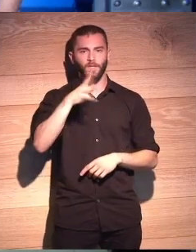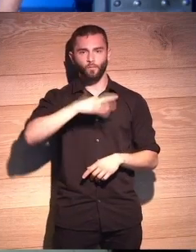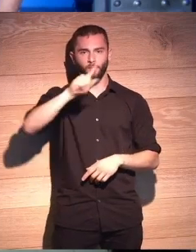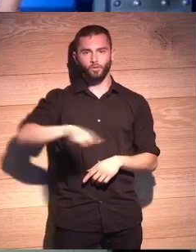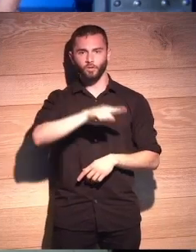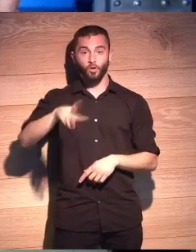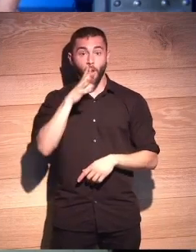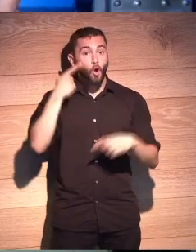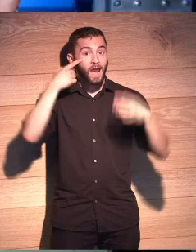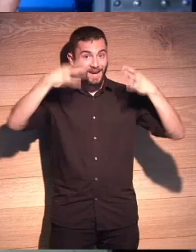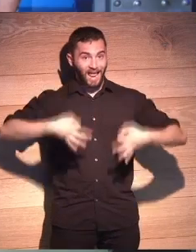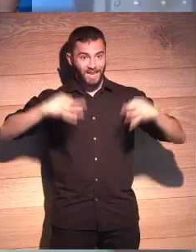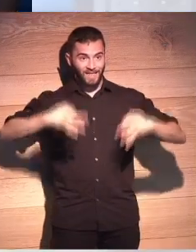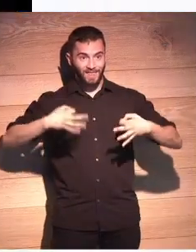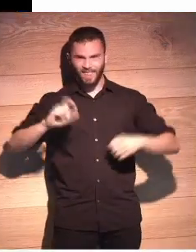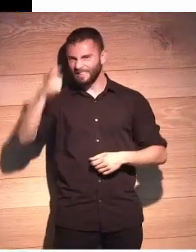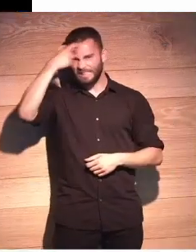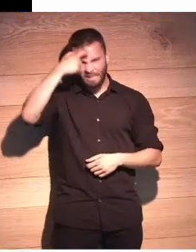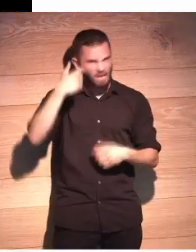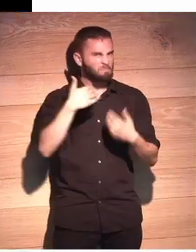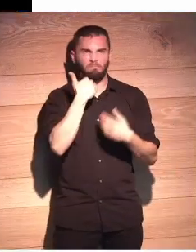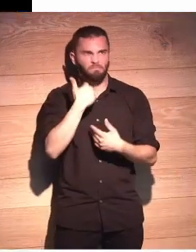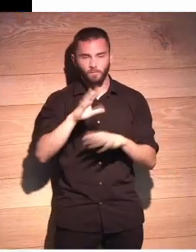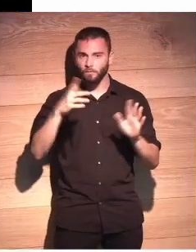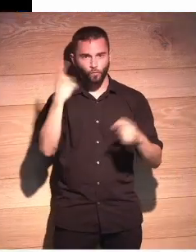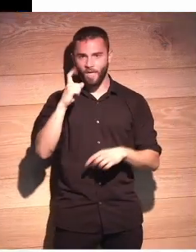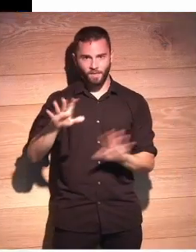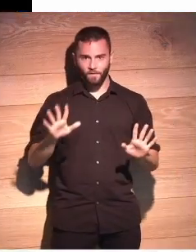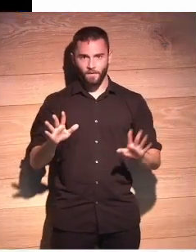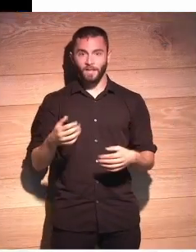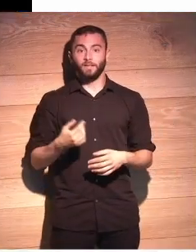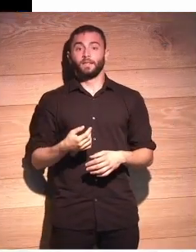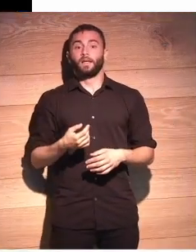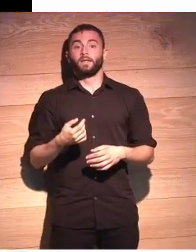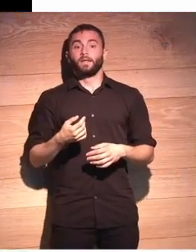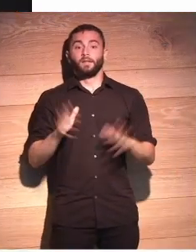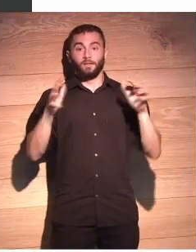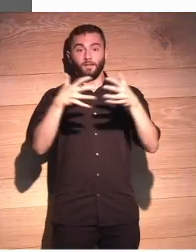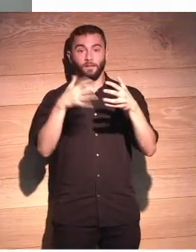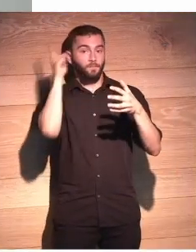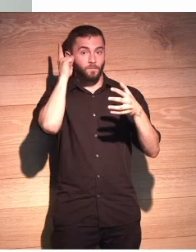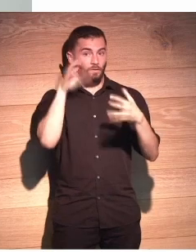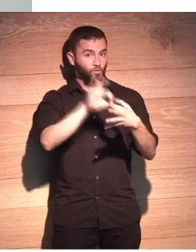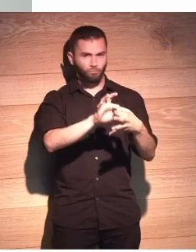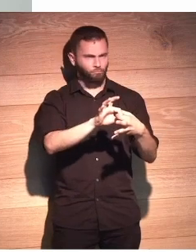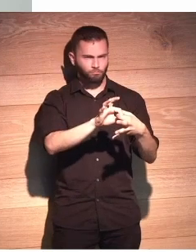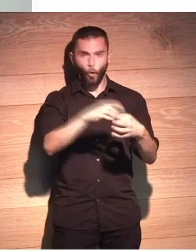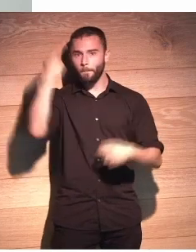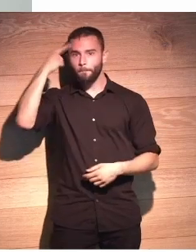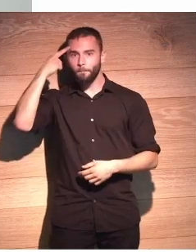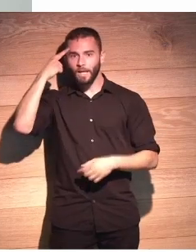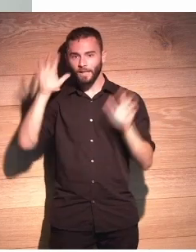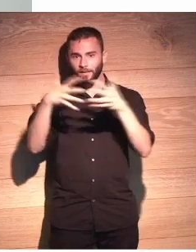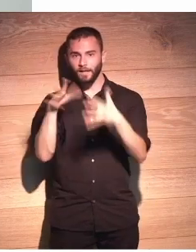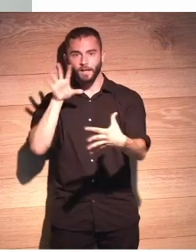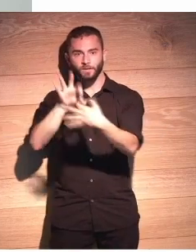realidad esto que ya no te ponen un chip ni nada de nada, en vez de conectarte a Internet mirando en el teléfono, te conectas con la mente. Este